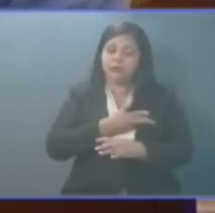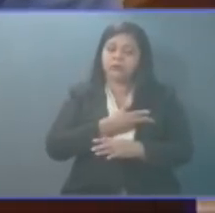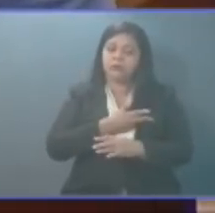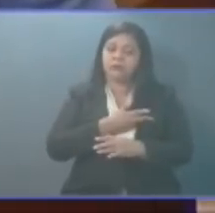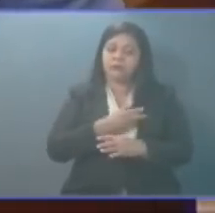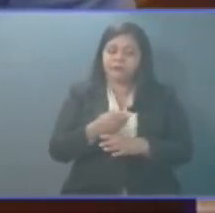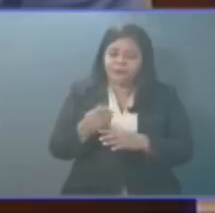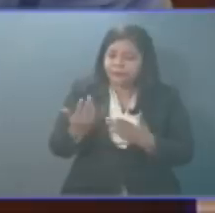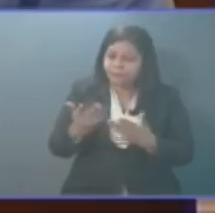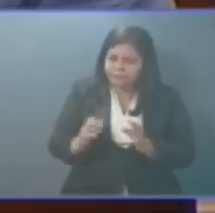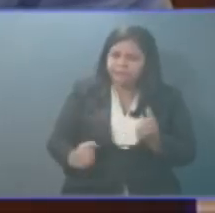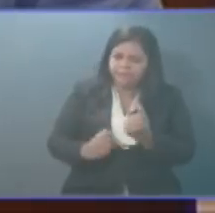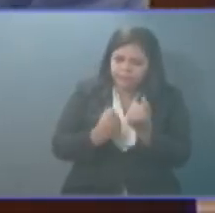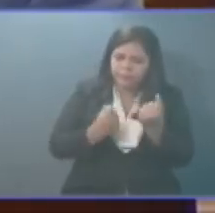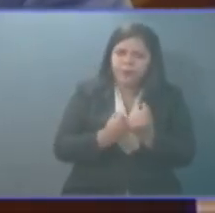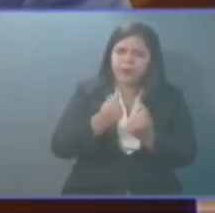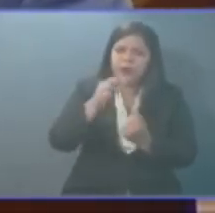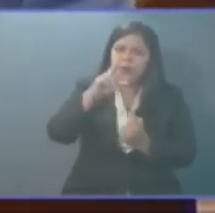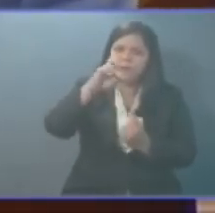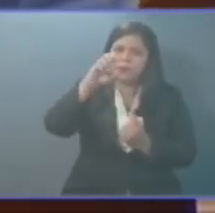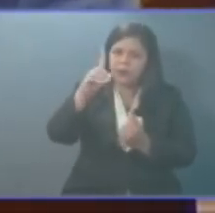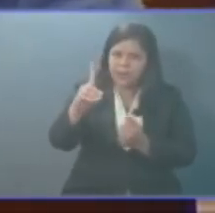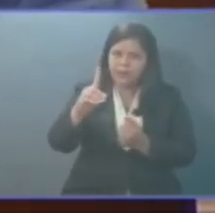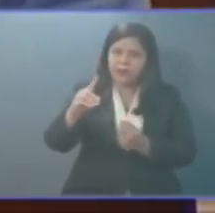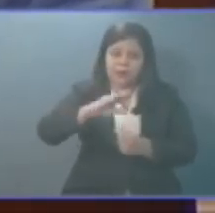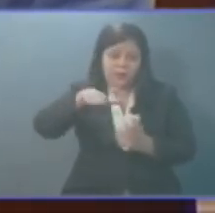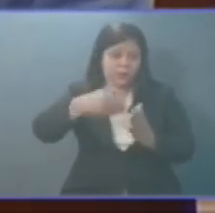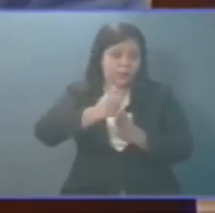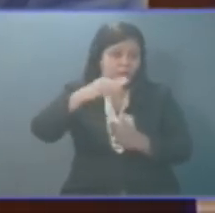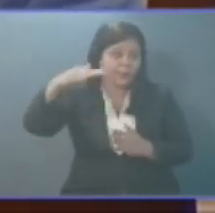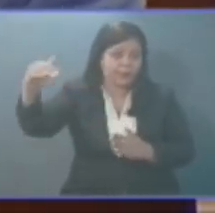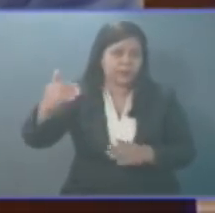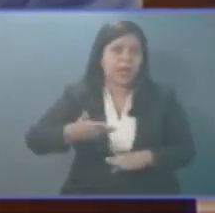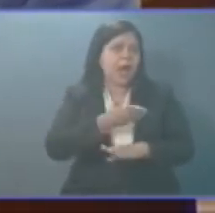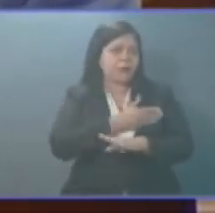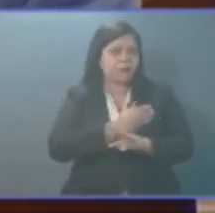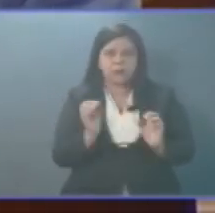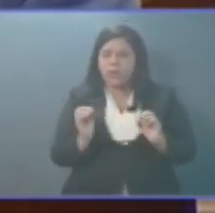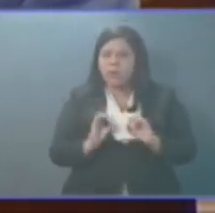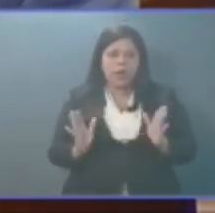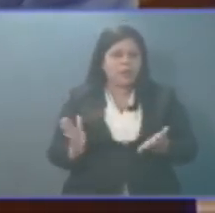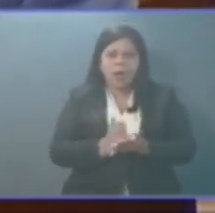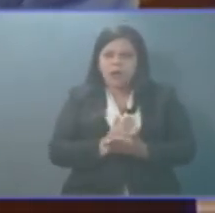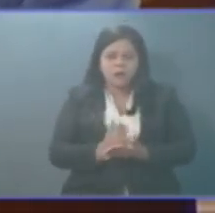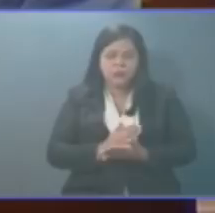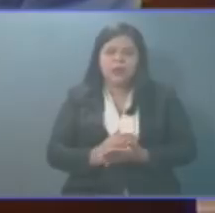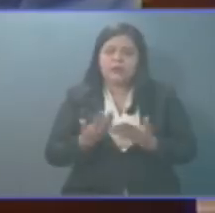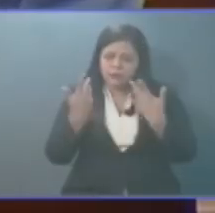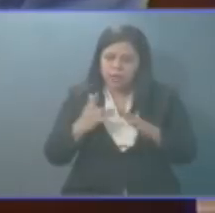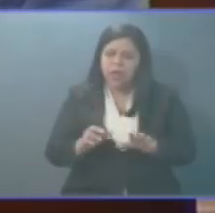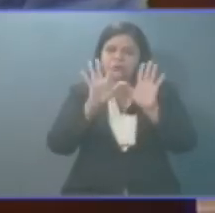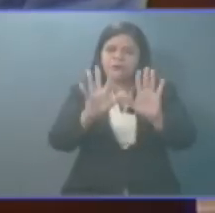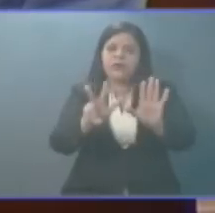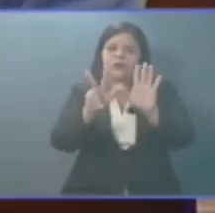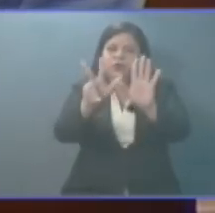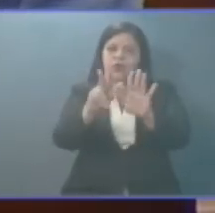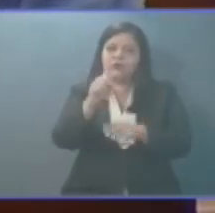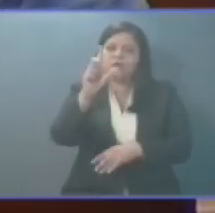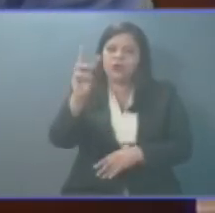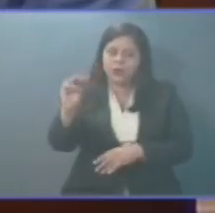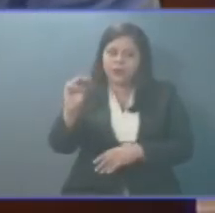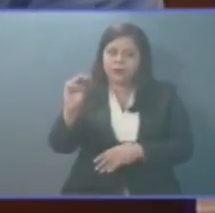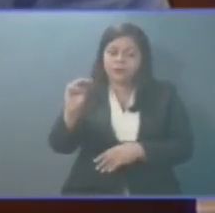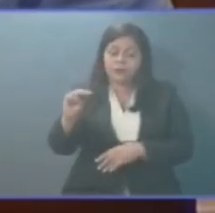logística nacional, como nunca antes se había hecho. Hemos mejorado 18 kilómetros de carretera desde el